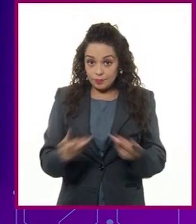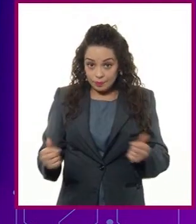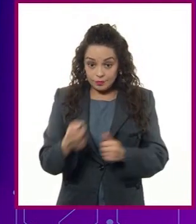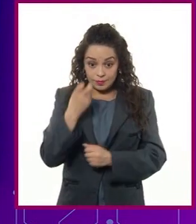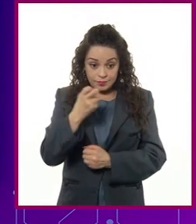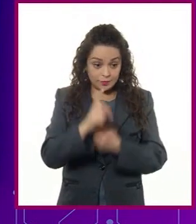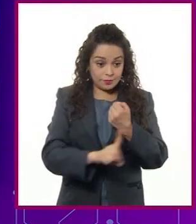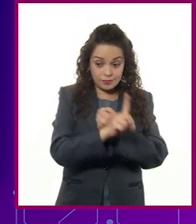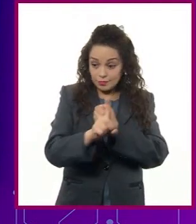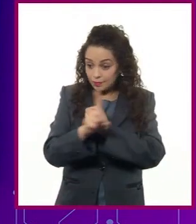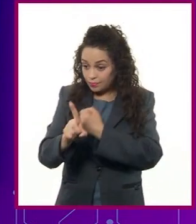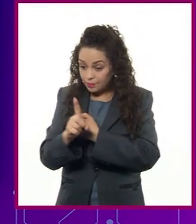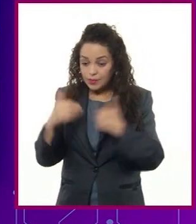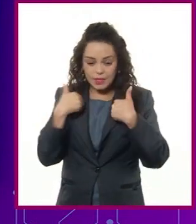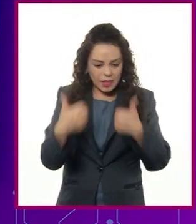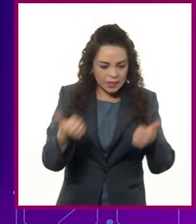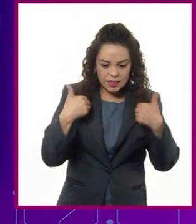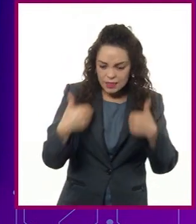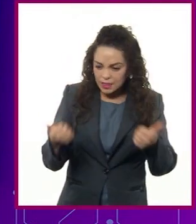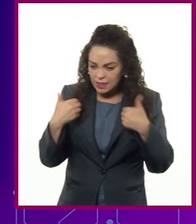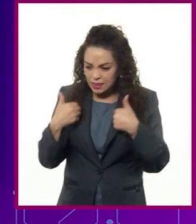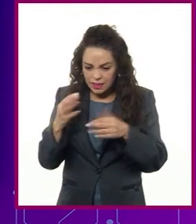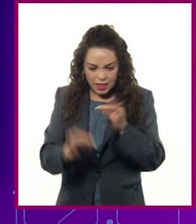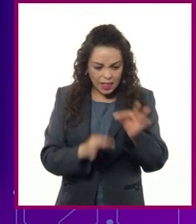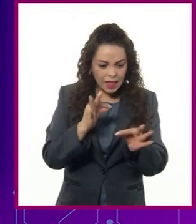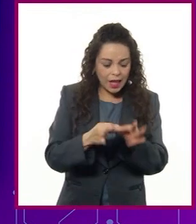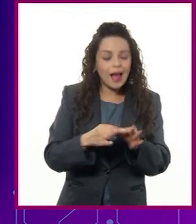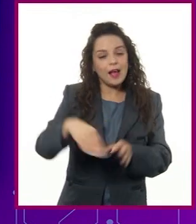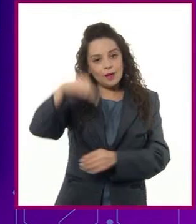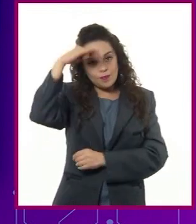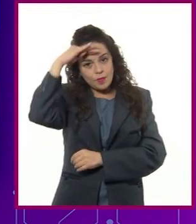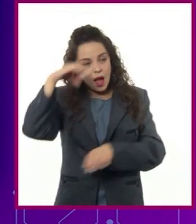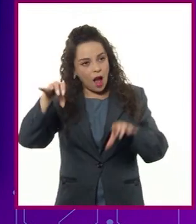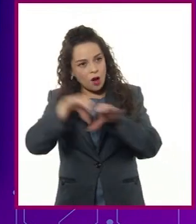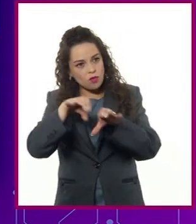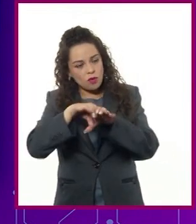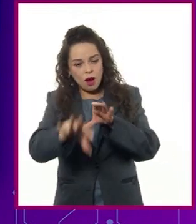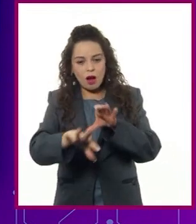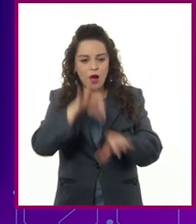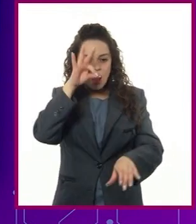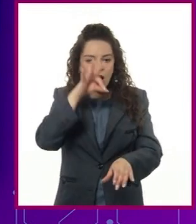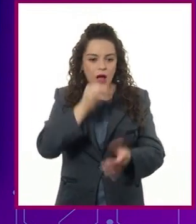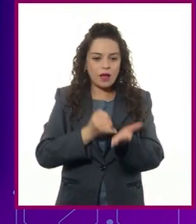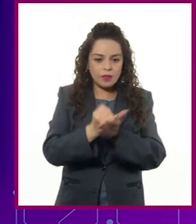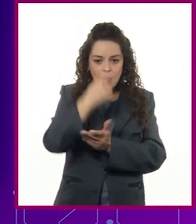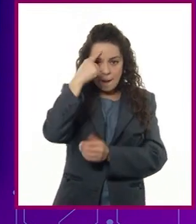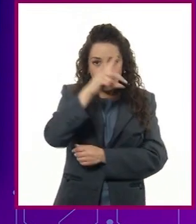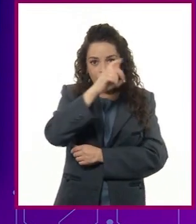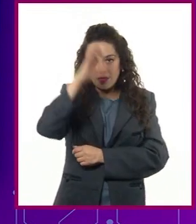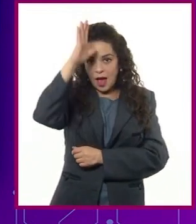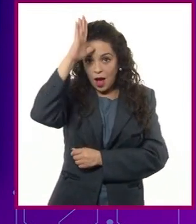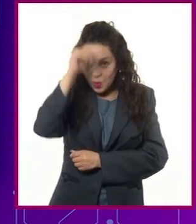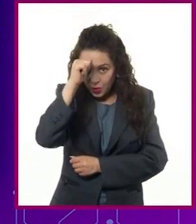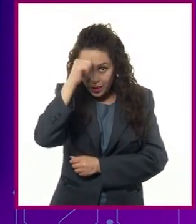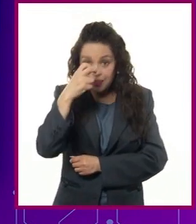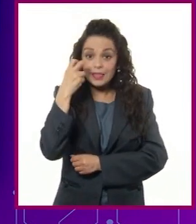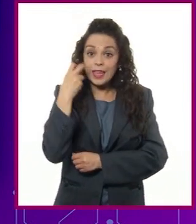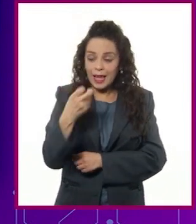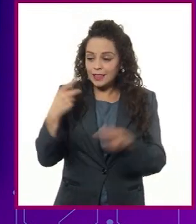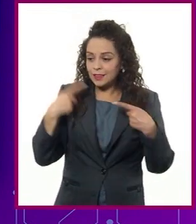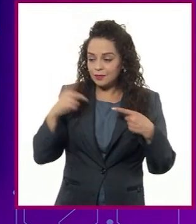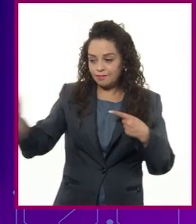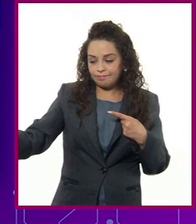divergencia, se buscan alternativas pacíficas para resolver el conflicto. estableciendo acuerdos entre las